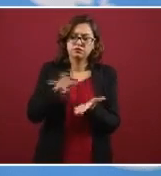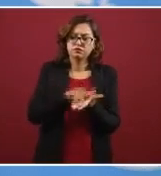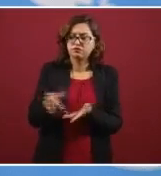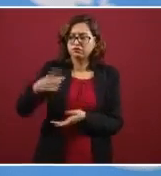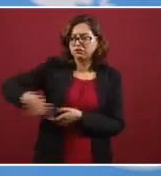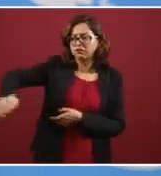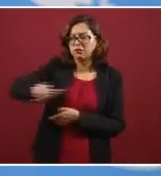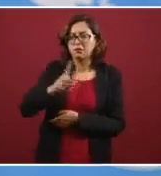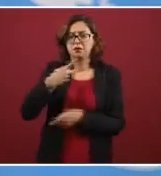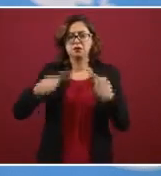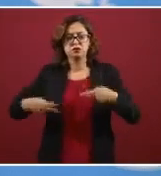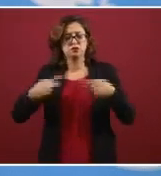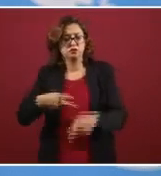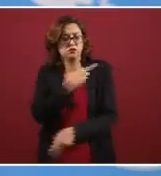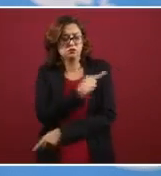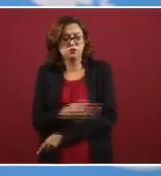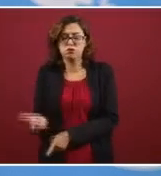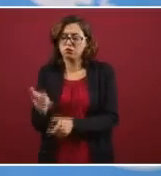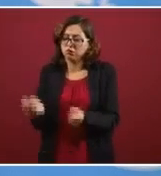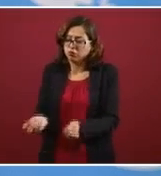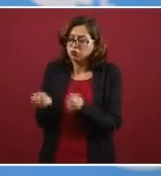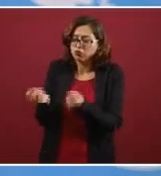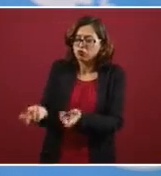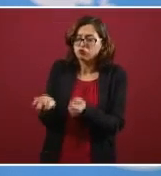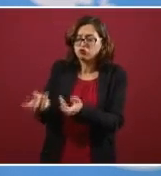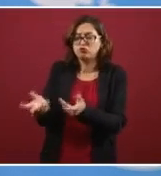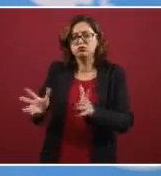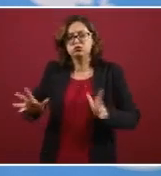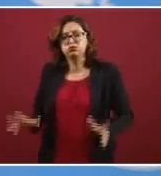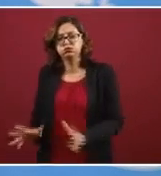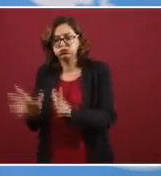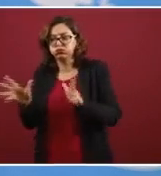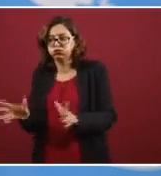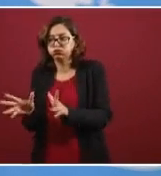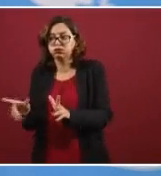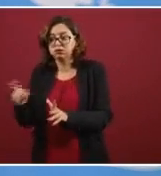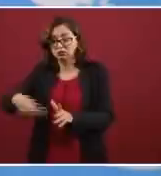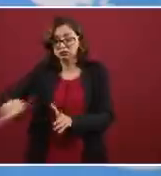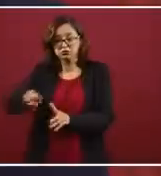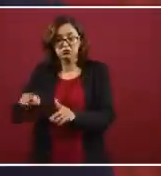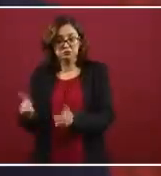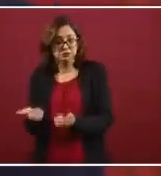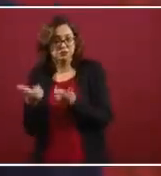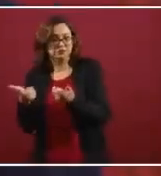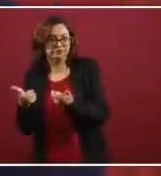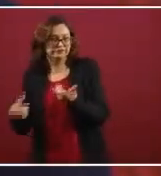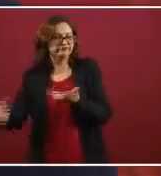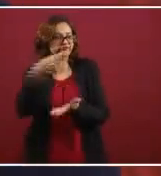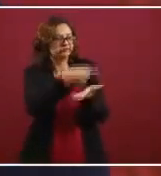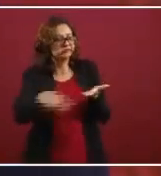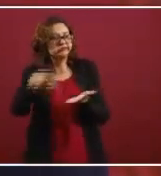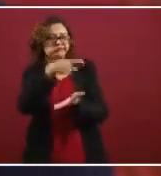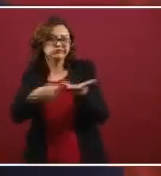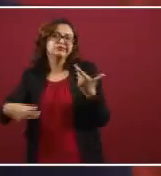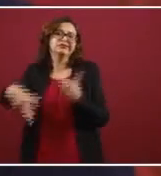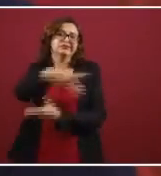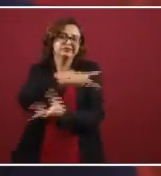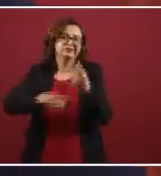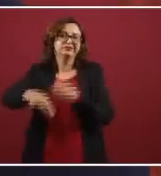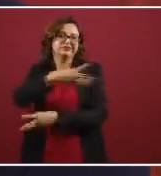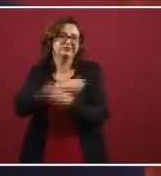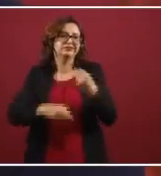las poblaciones más pobres y con ello estimular el consumo. El consumo es una de las variables más importantes